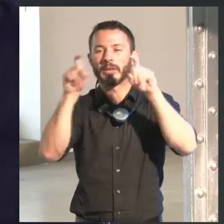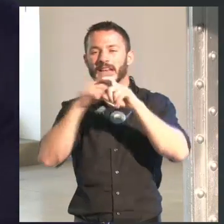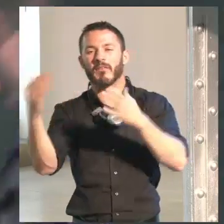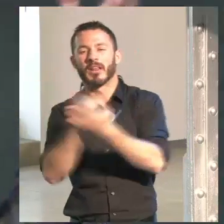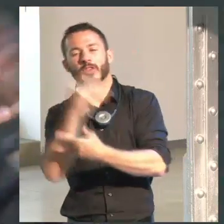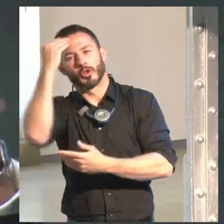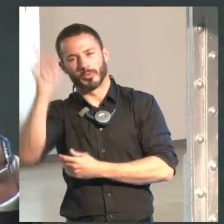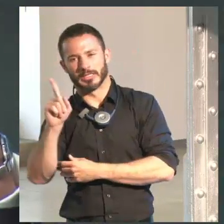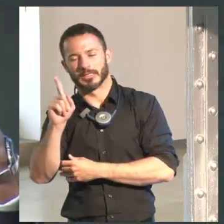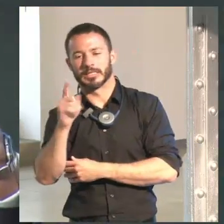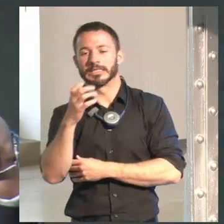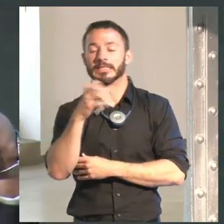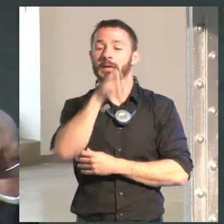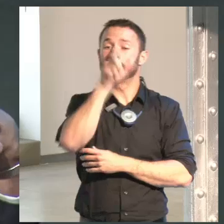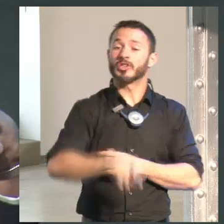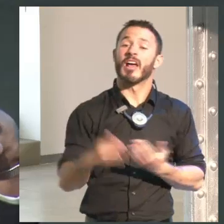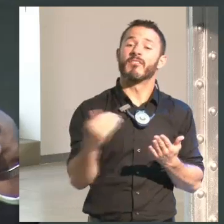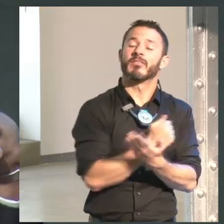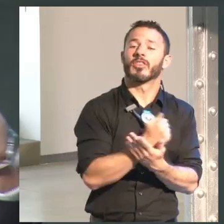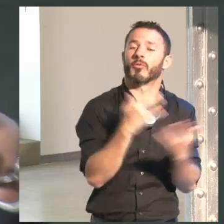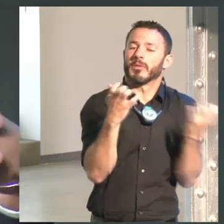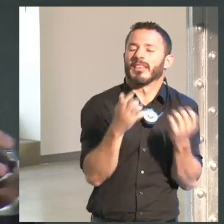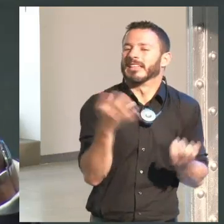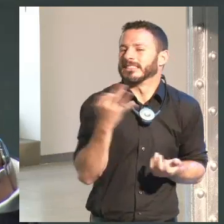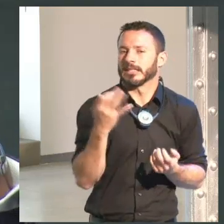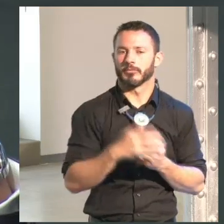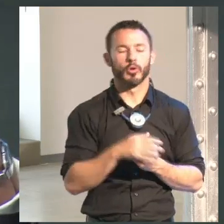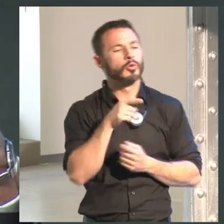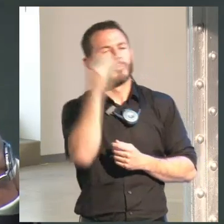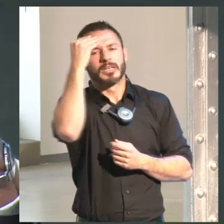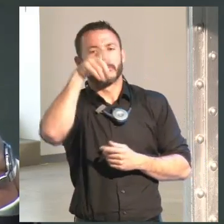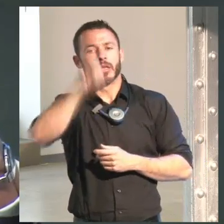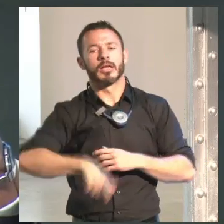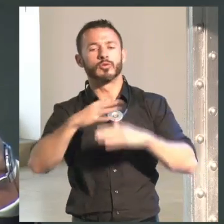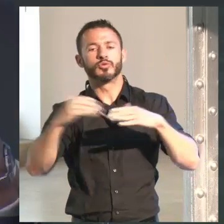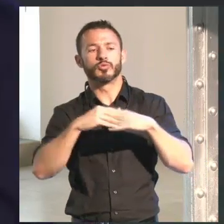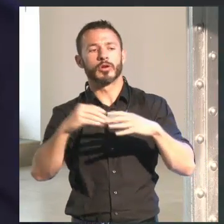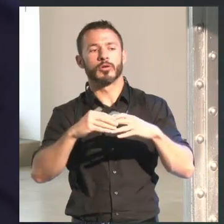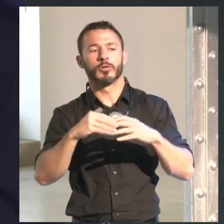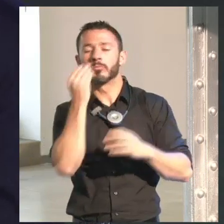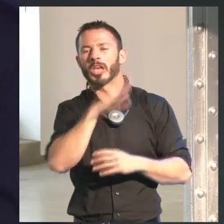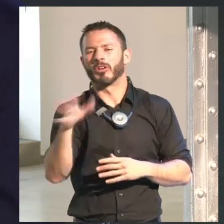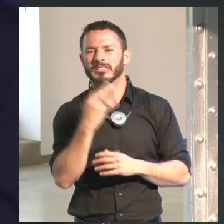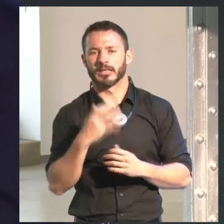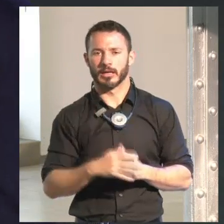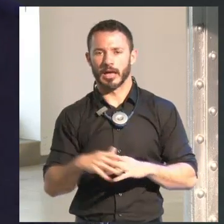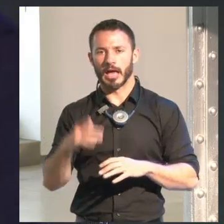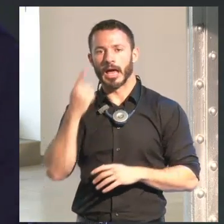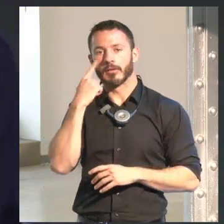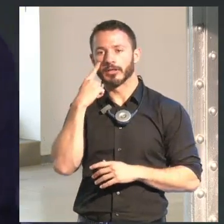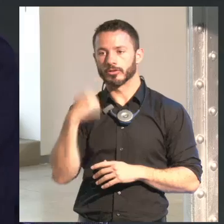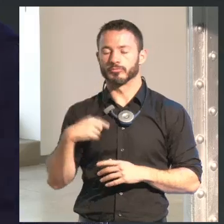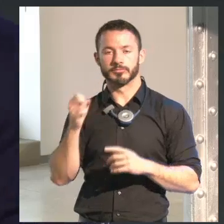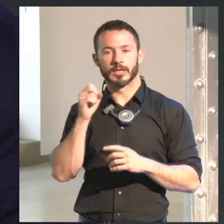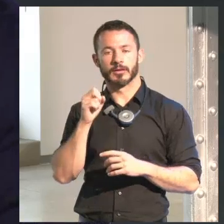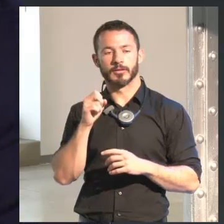persona. Sí, pero desde el punto de vista de un usuario, exactamente. ¿Qué piensas que para él sería lo mejor? Es que a mí lo que le cuesta